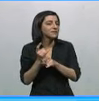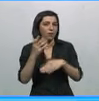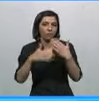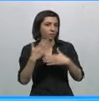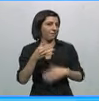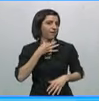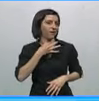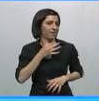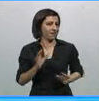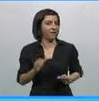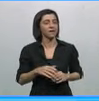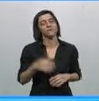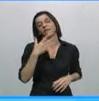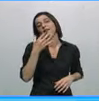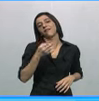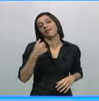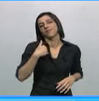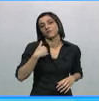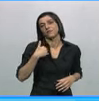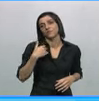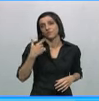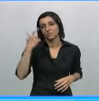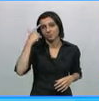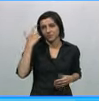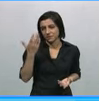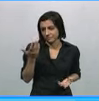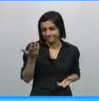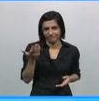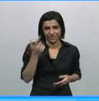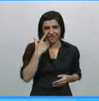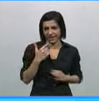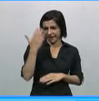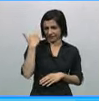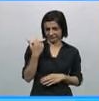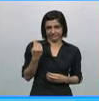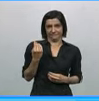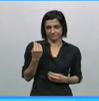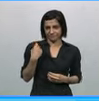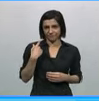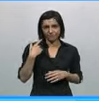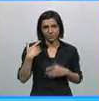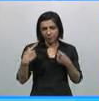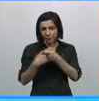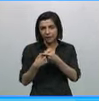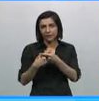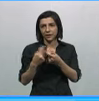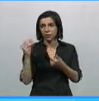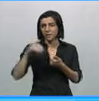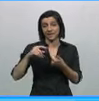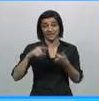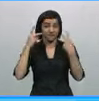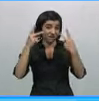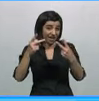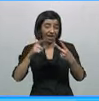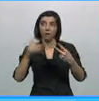estaba mucho más loco yo si lo ponía, porque había tenido un desgaste muy grande, un viaje de por medio, y sabía que estaba